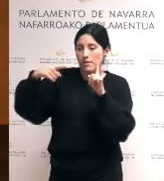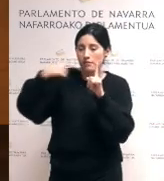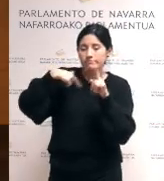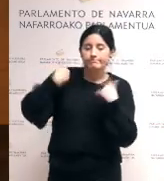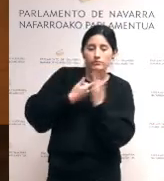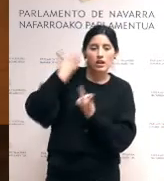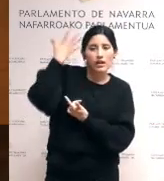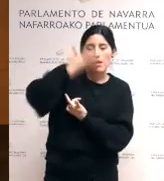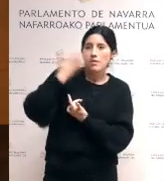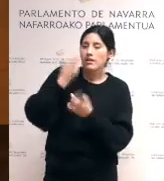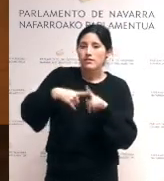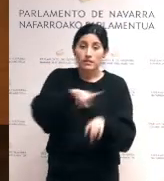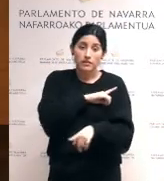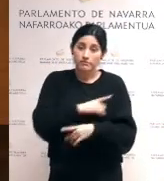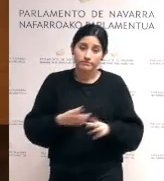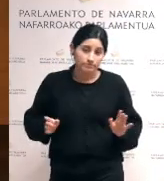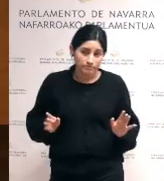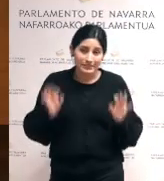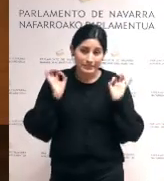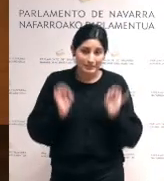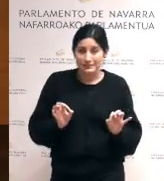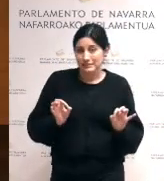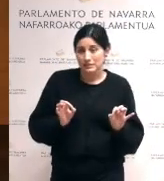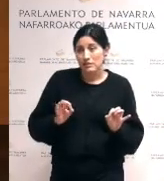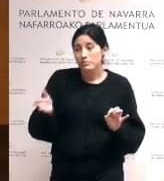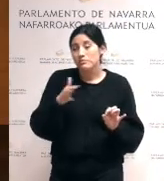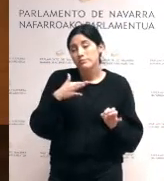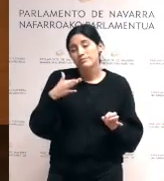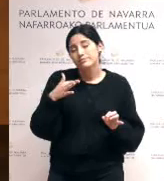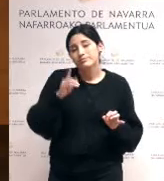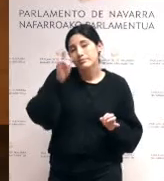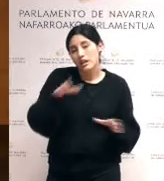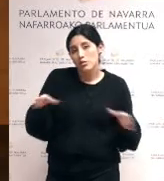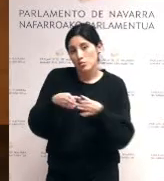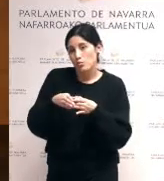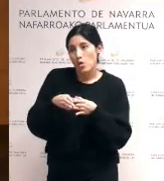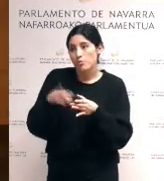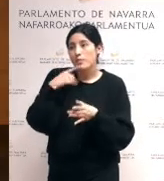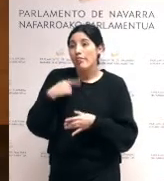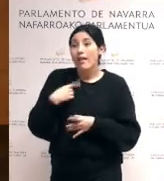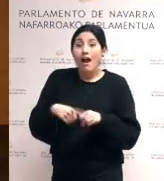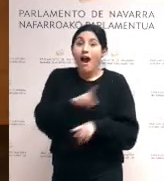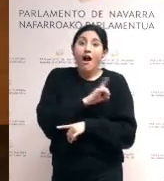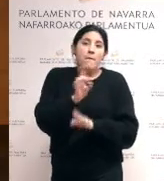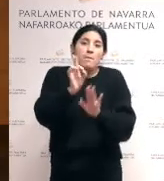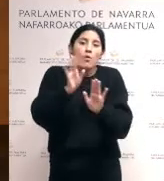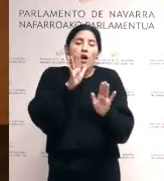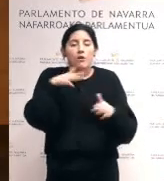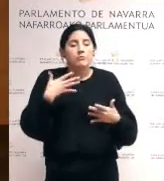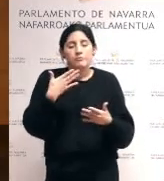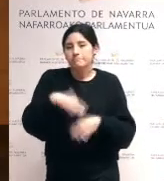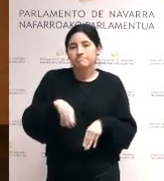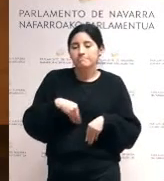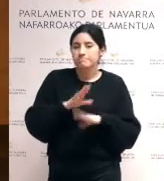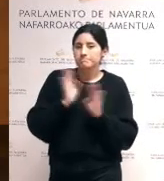alarmista, aunque todo puede andarse, vista su obsesión por acallar cualquier voz crítica con su gestión. Cualquier día les vemos acusar a